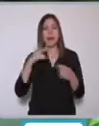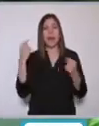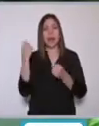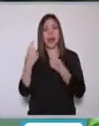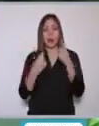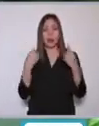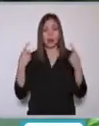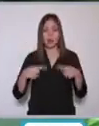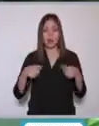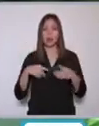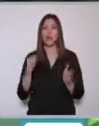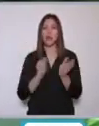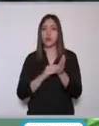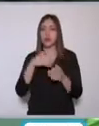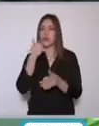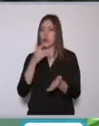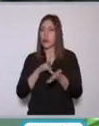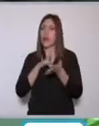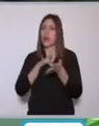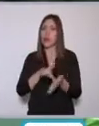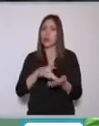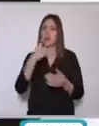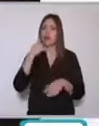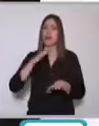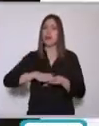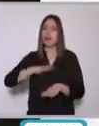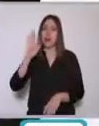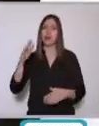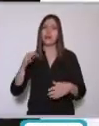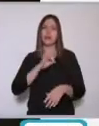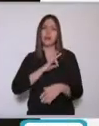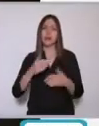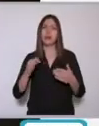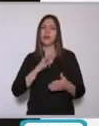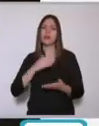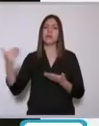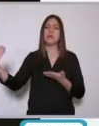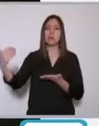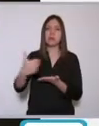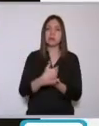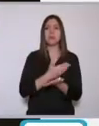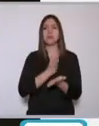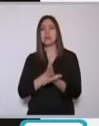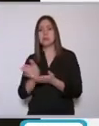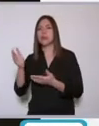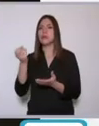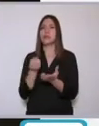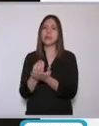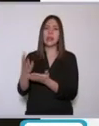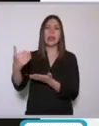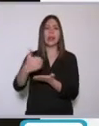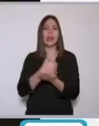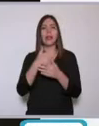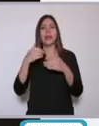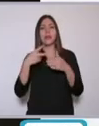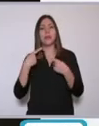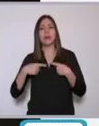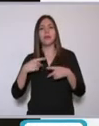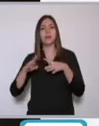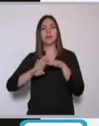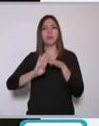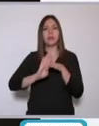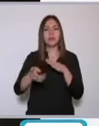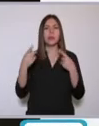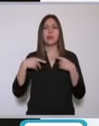población que sigue a favor de la integración, de la apertura de las fronteras a recibir inmigrantes, refugiados, y otro sector que